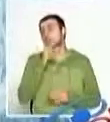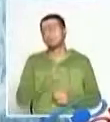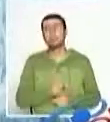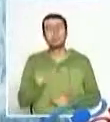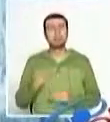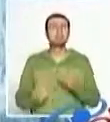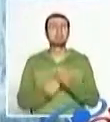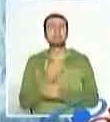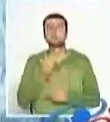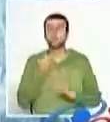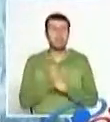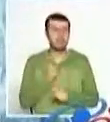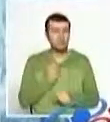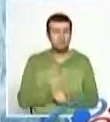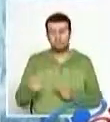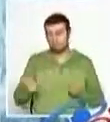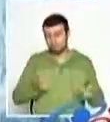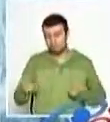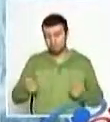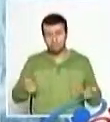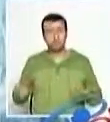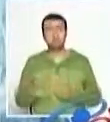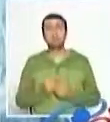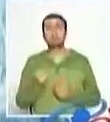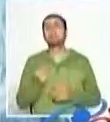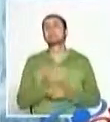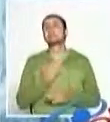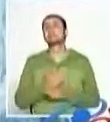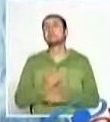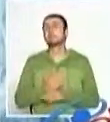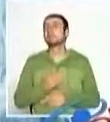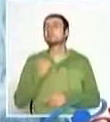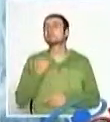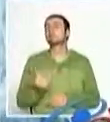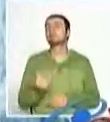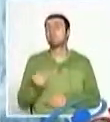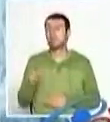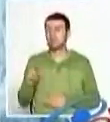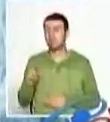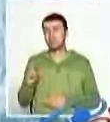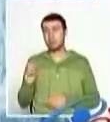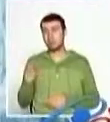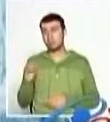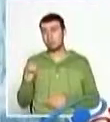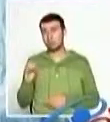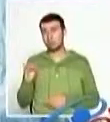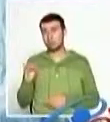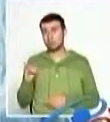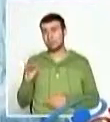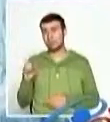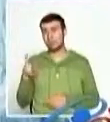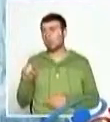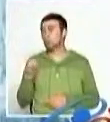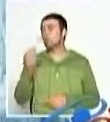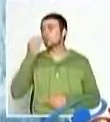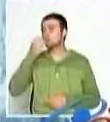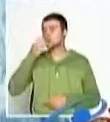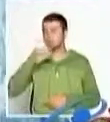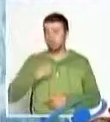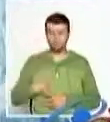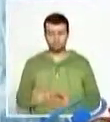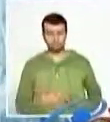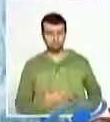estos problemas de mucosas orales, de problemas periodontales con los probióticos, porque son de gran ayuda, empezamos a ver que la